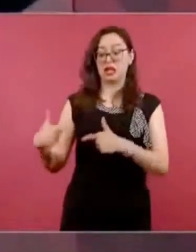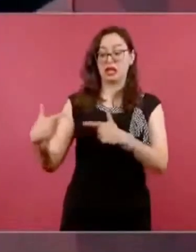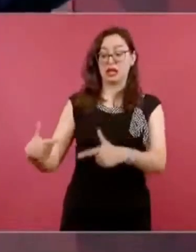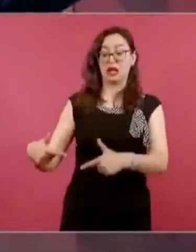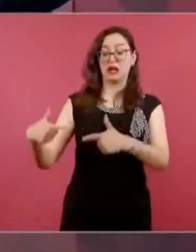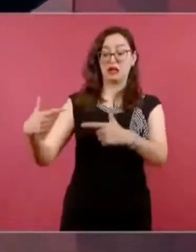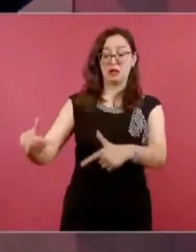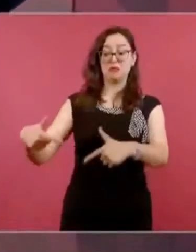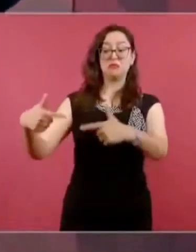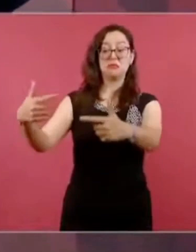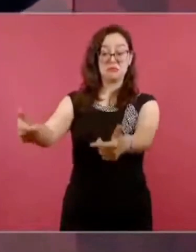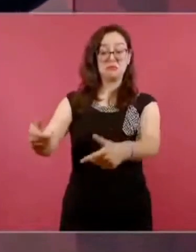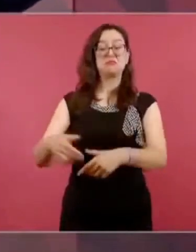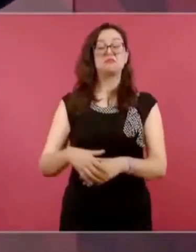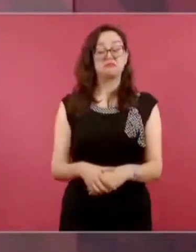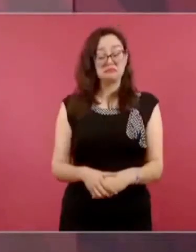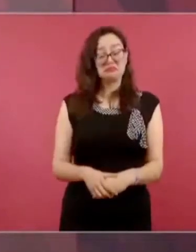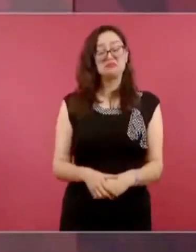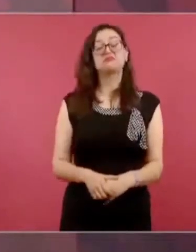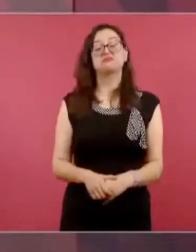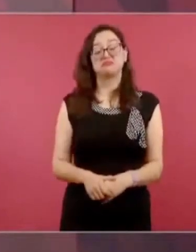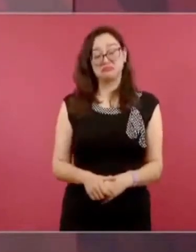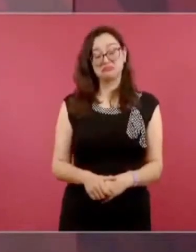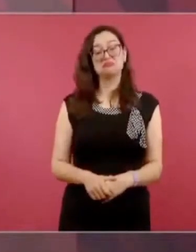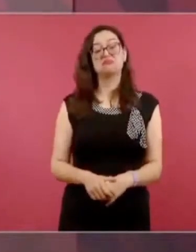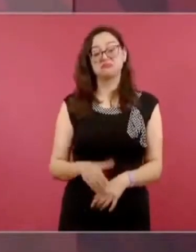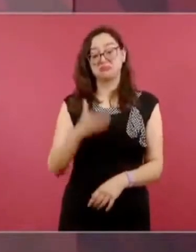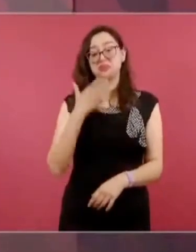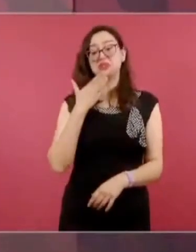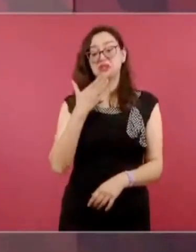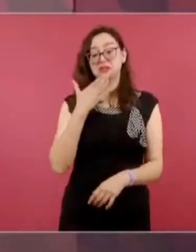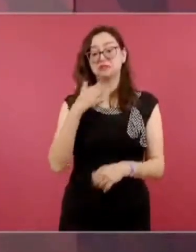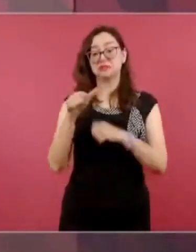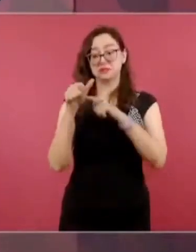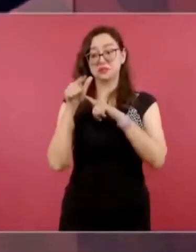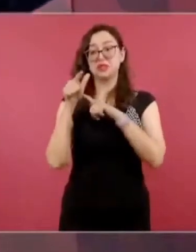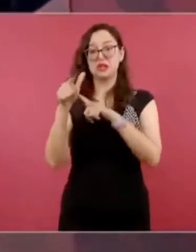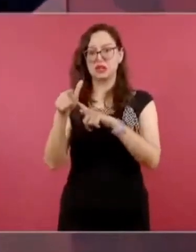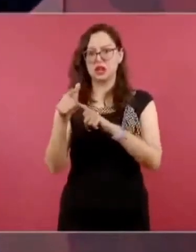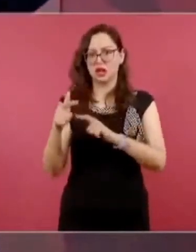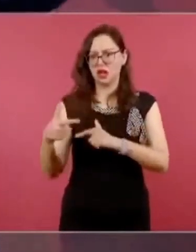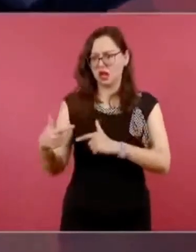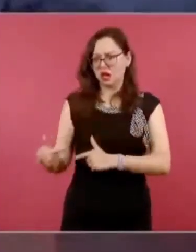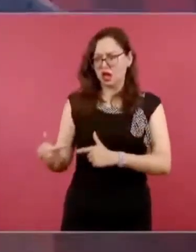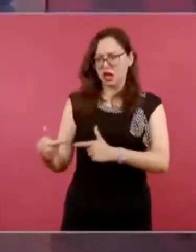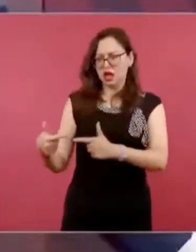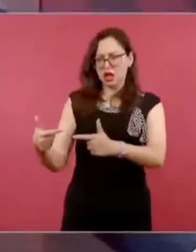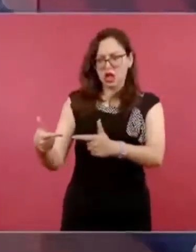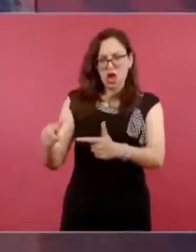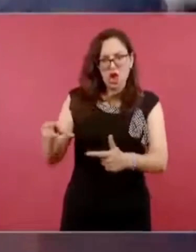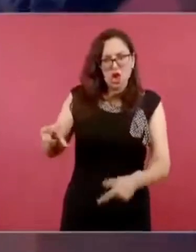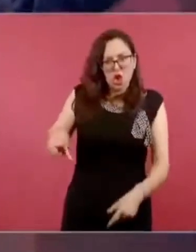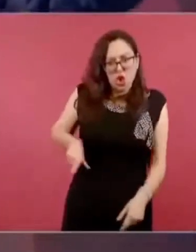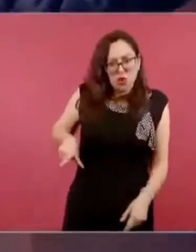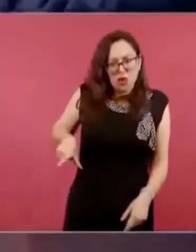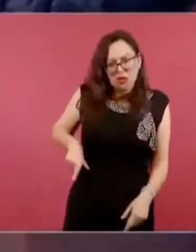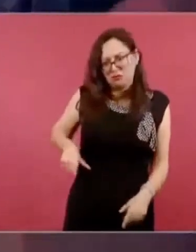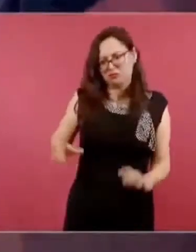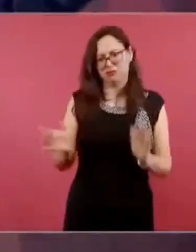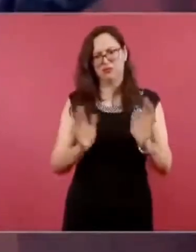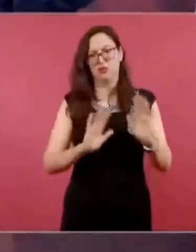pensando en el gobierno, estoy pensando en el movimiento.